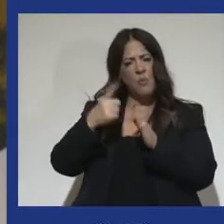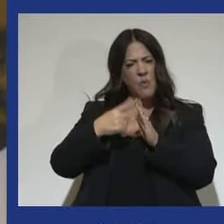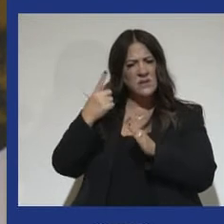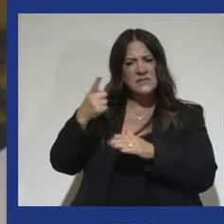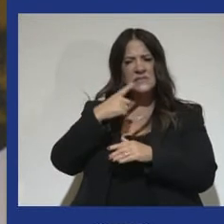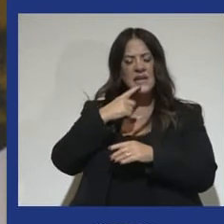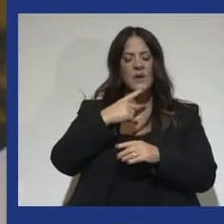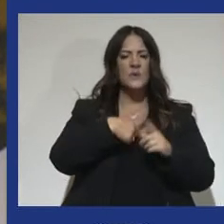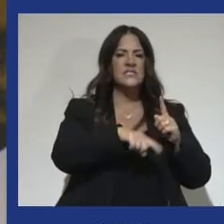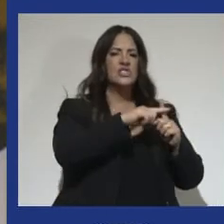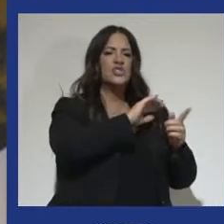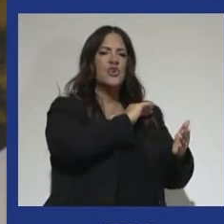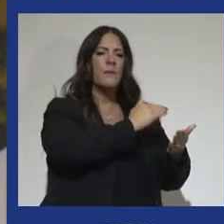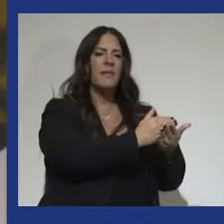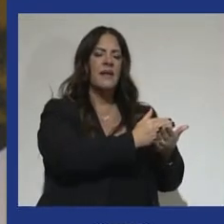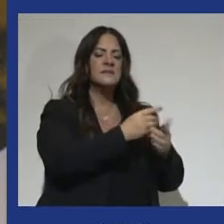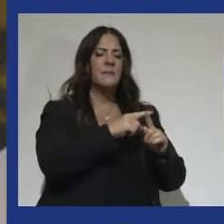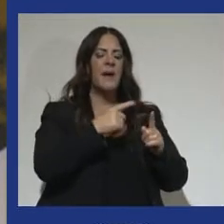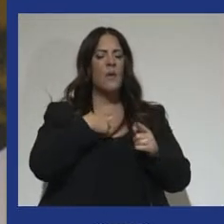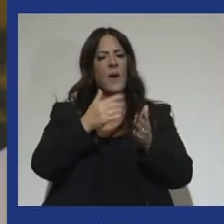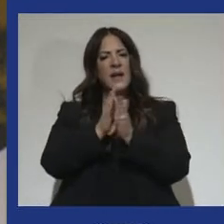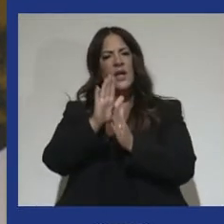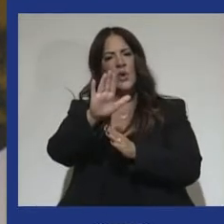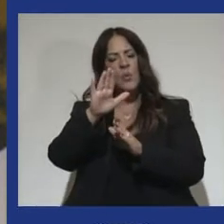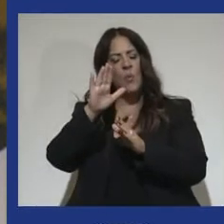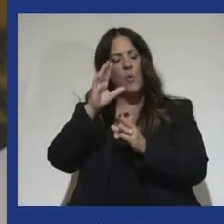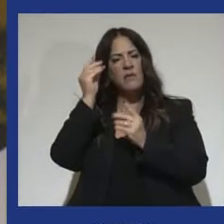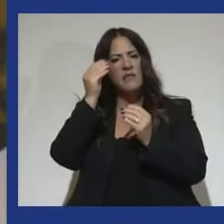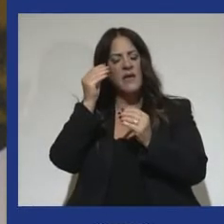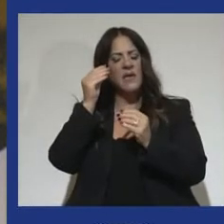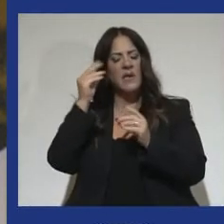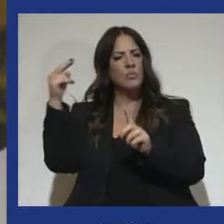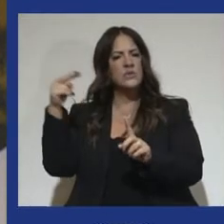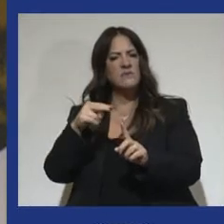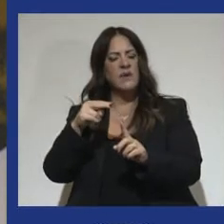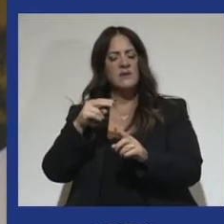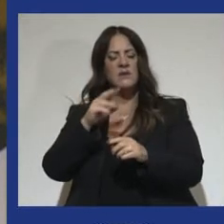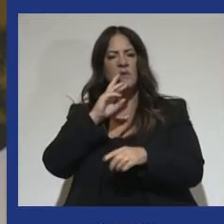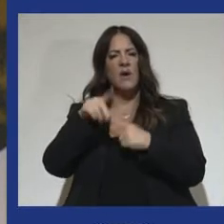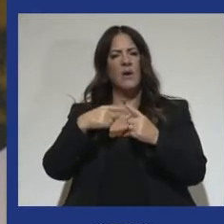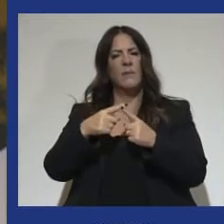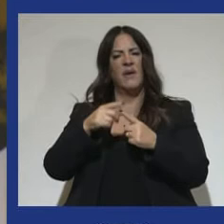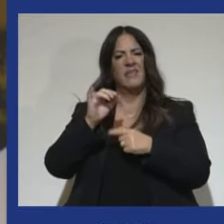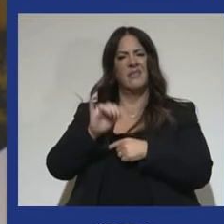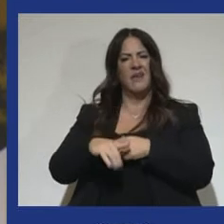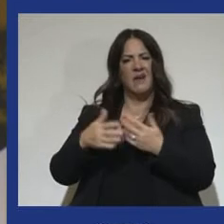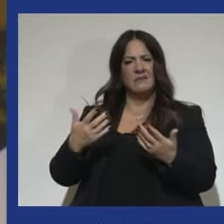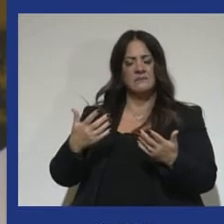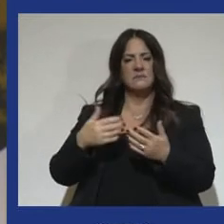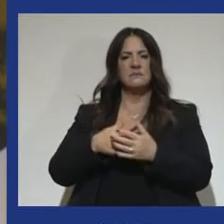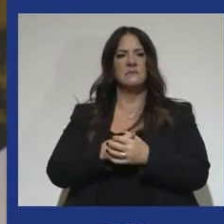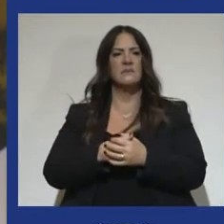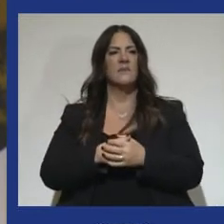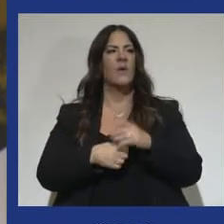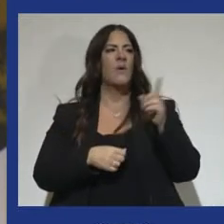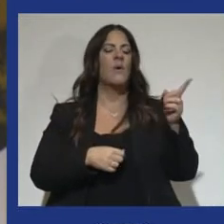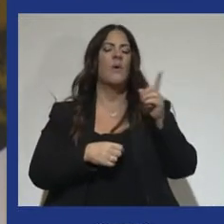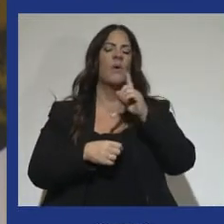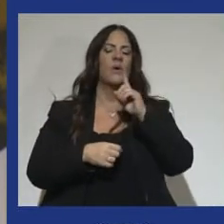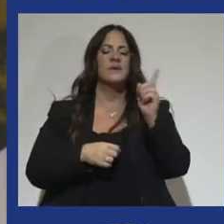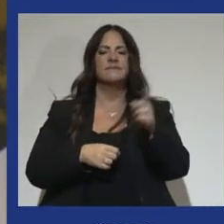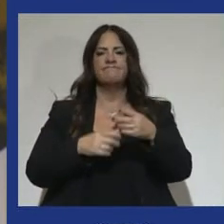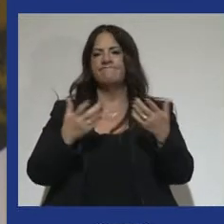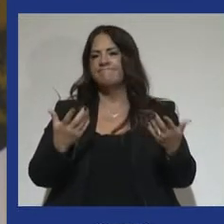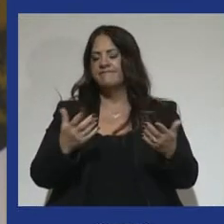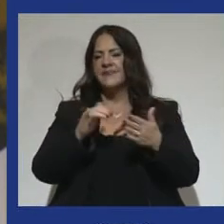él dijo que nunca solo lo llamó superávit me gustaría saber cómo piensa la gobierno en el gobernador cómo piensa